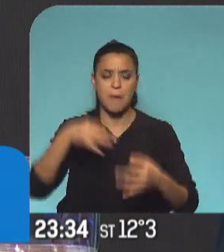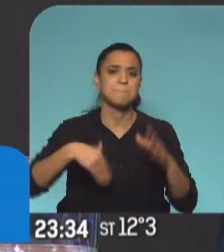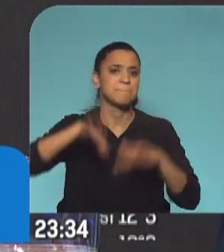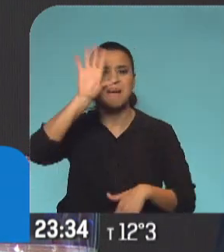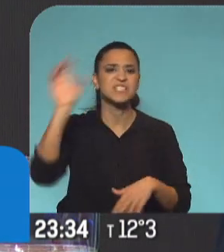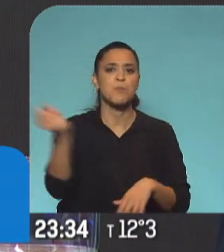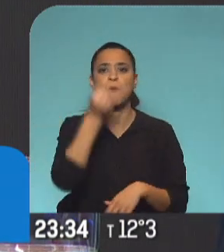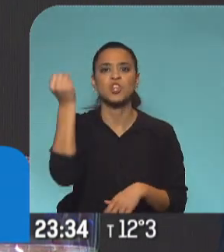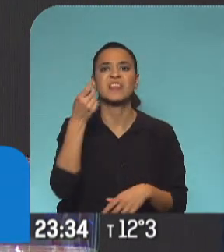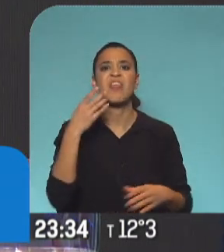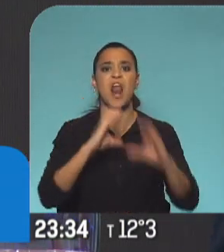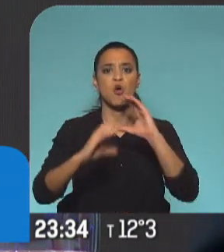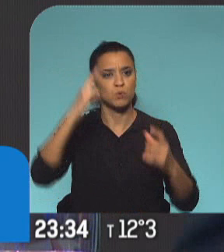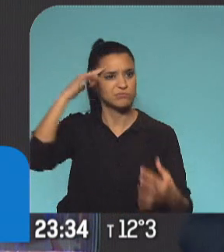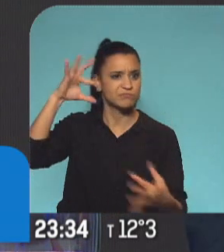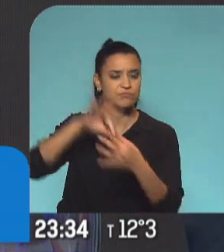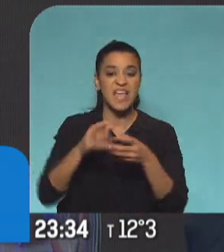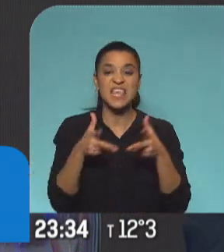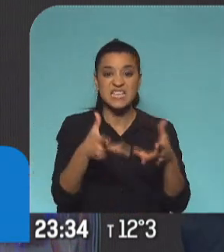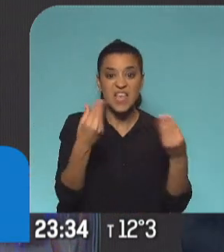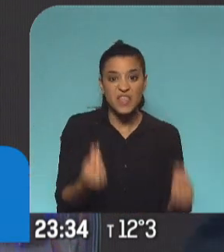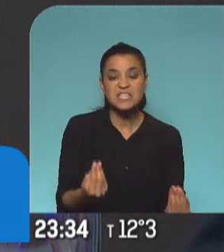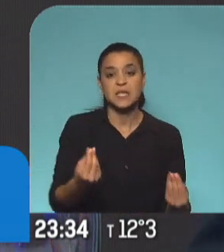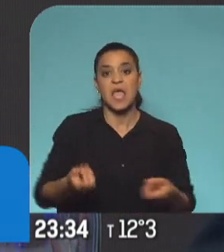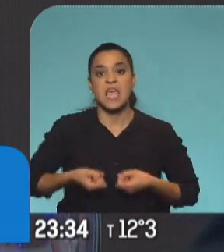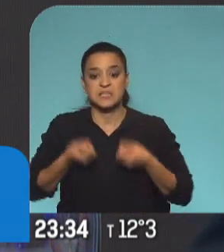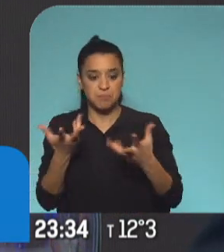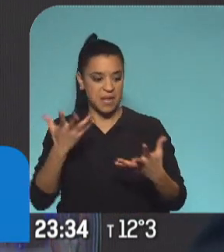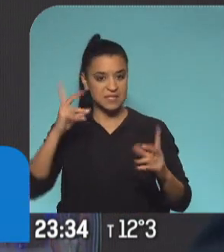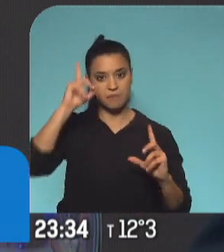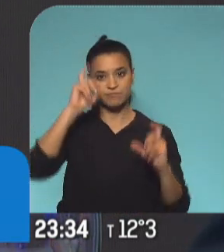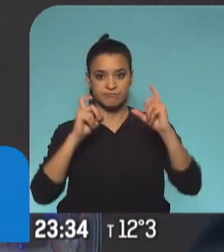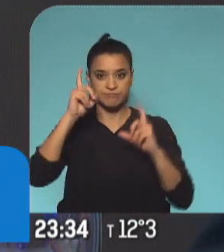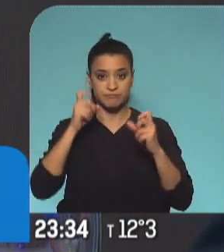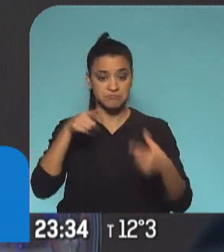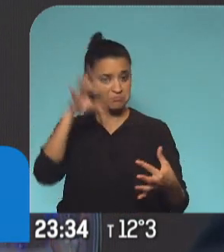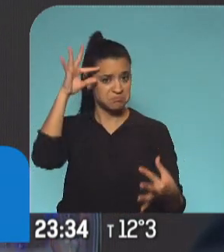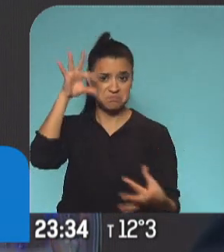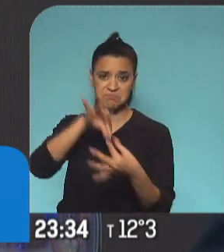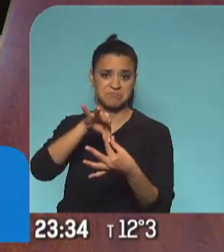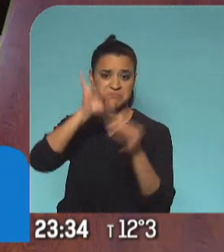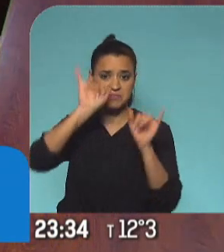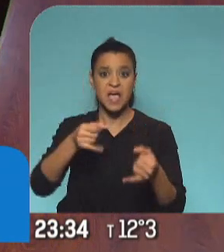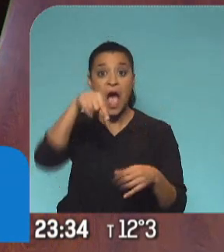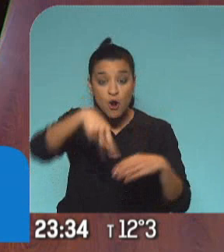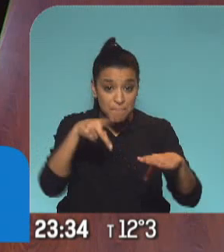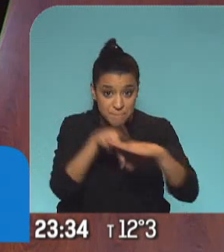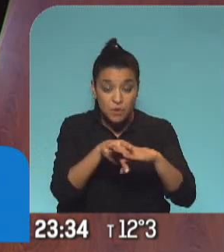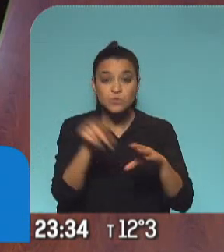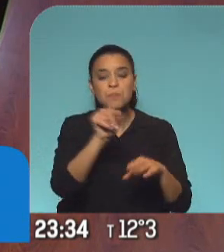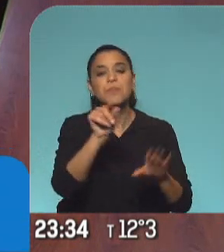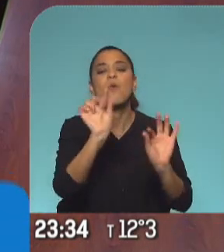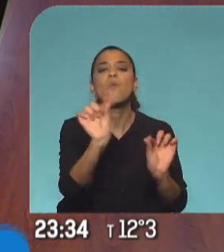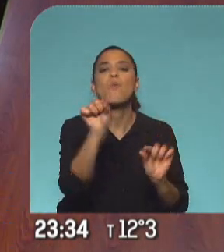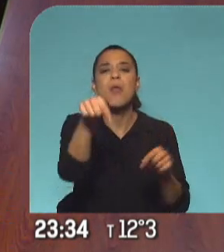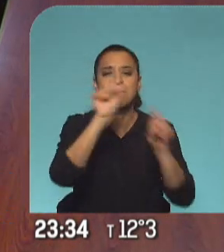ser congruente entre lo que las palabras y lo que expresa corporalmente. Y ahí se lo vio totalmente congruente. vamos a ir a una pausa, pero les voy a dejar